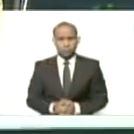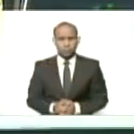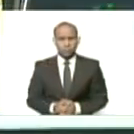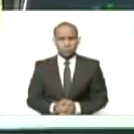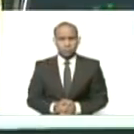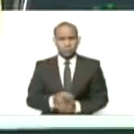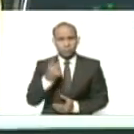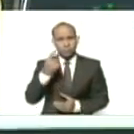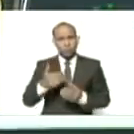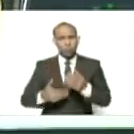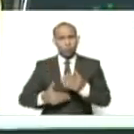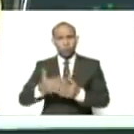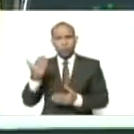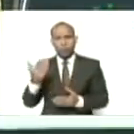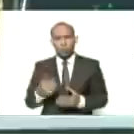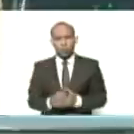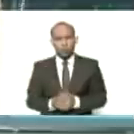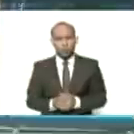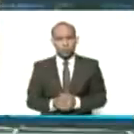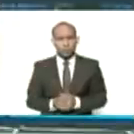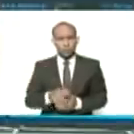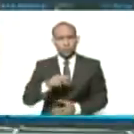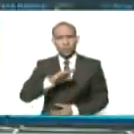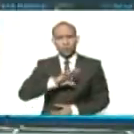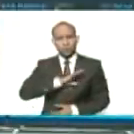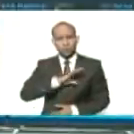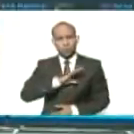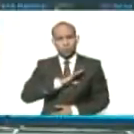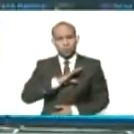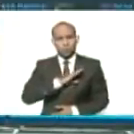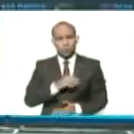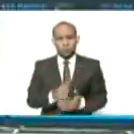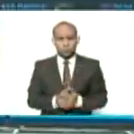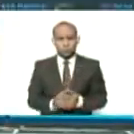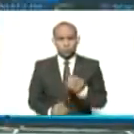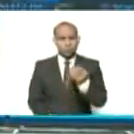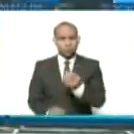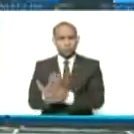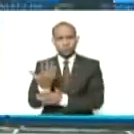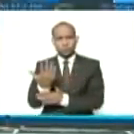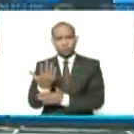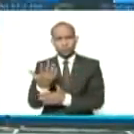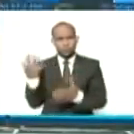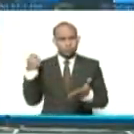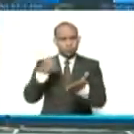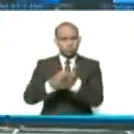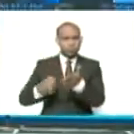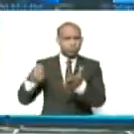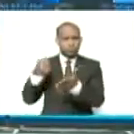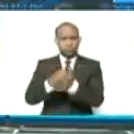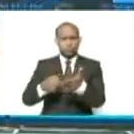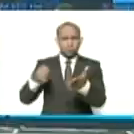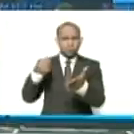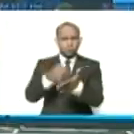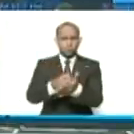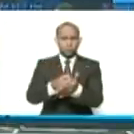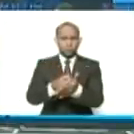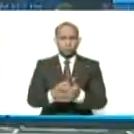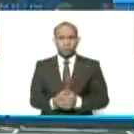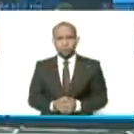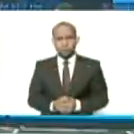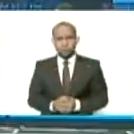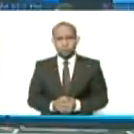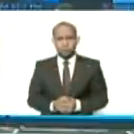es un modelo nuestro. Surgió al calor de la lucha, surgió al